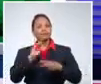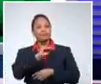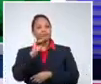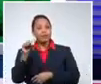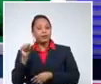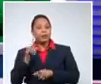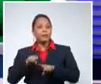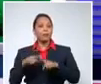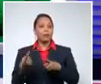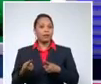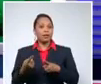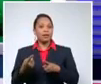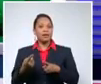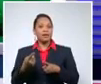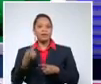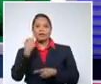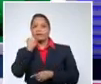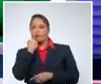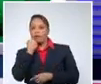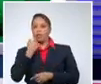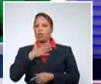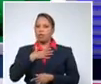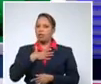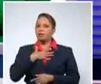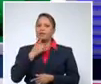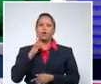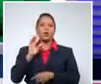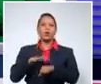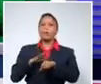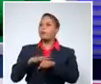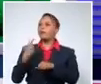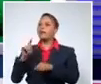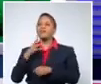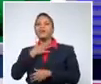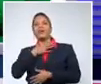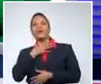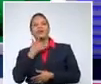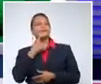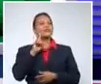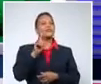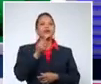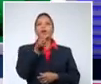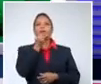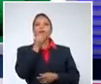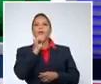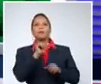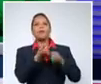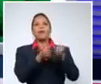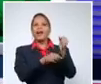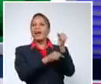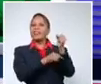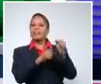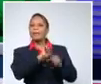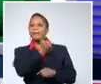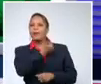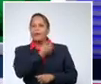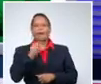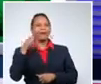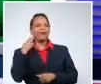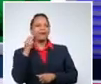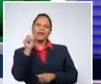síntoma, no achacárselo a otra cosa. No achacárselo, no, eso fue que me comí un pedazo de carne de puerco ayer, que no estaba